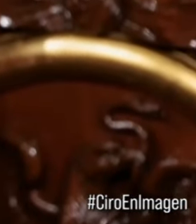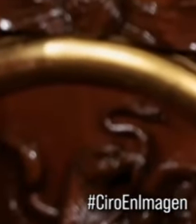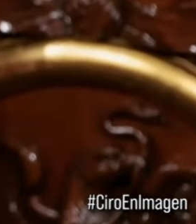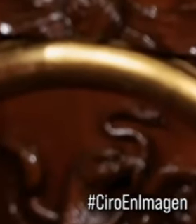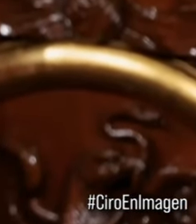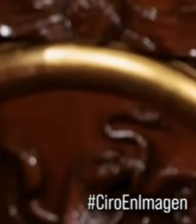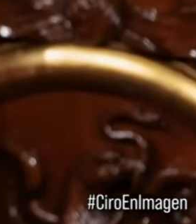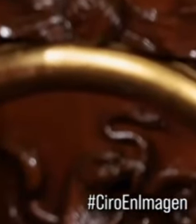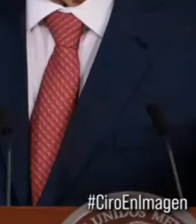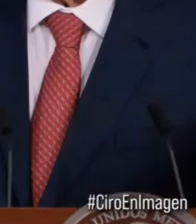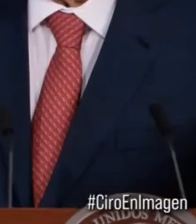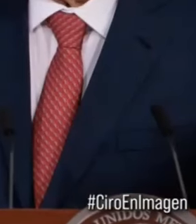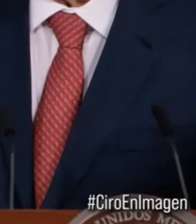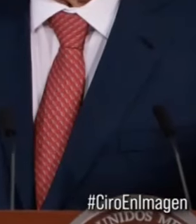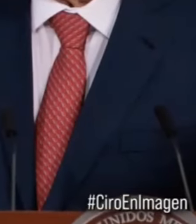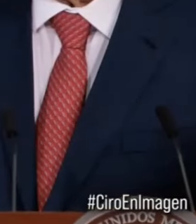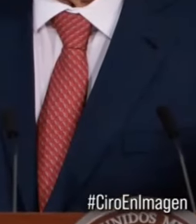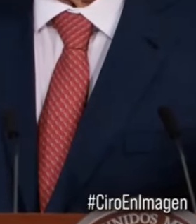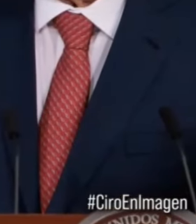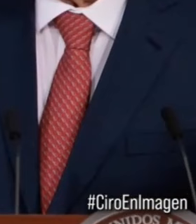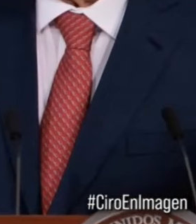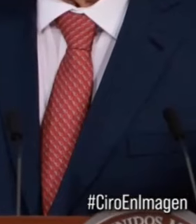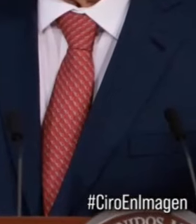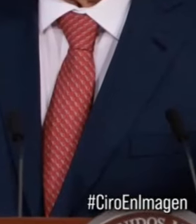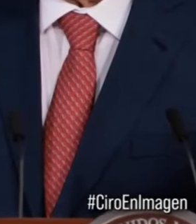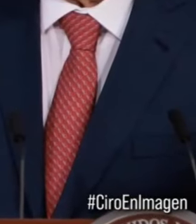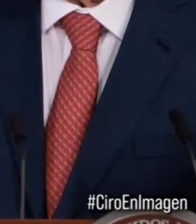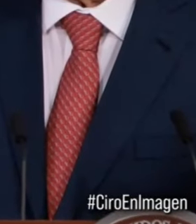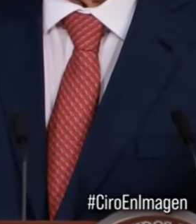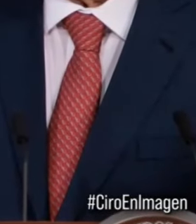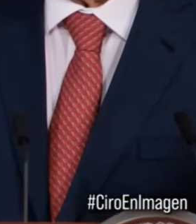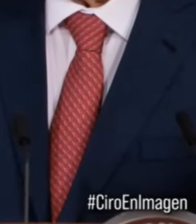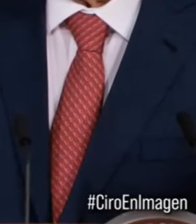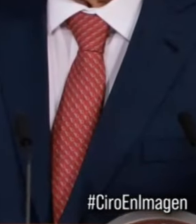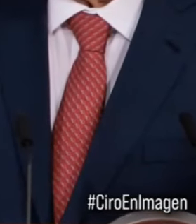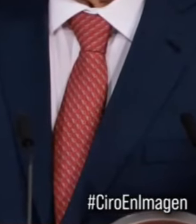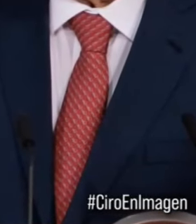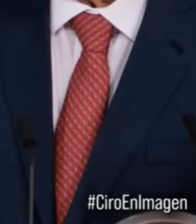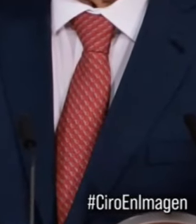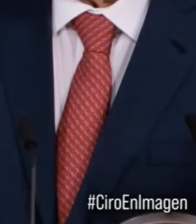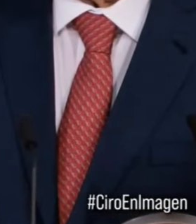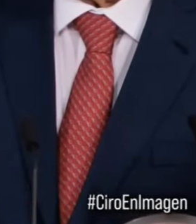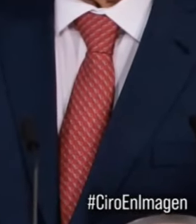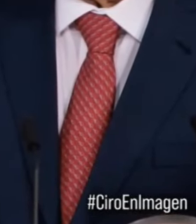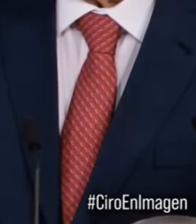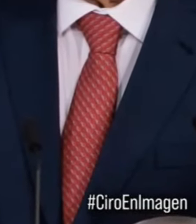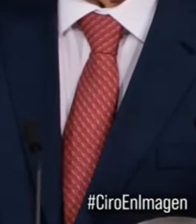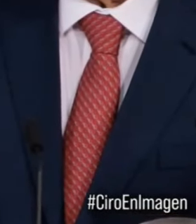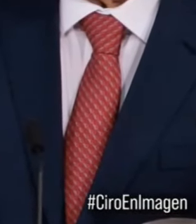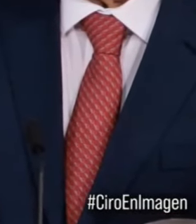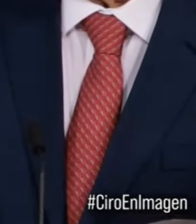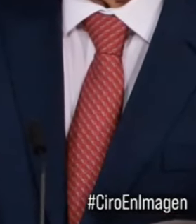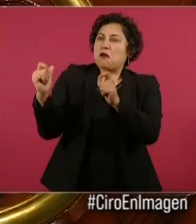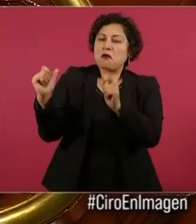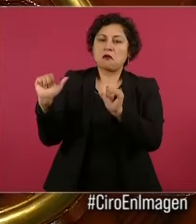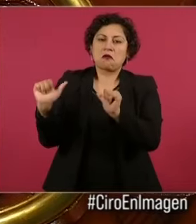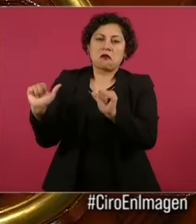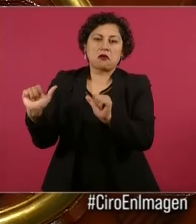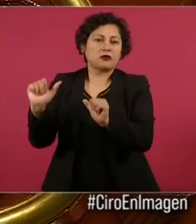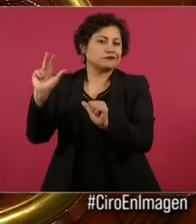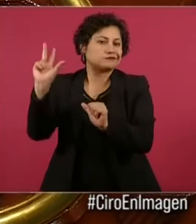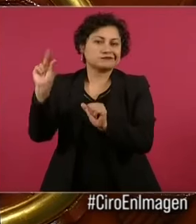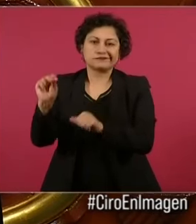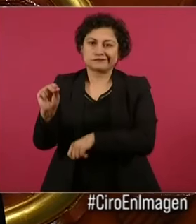neoliberales pusieron en pausa. Habló de un tribunal donde ya no se proteja a los criminales de cuello blanco. El